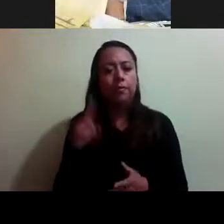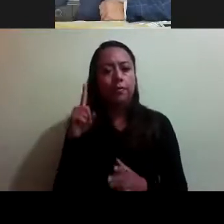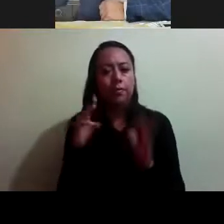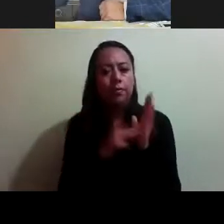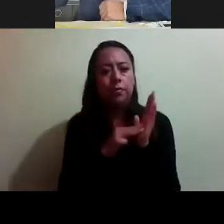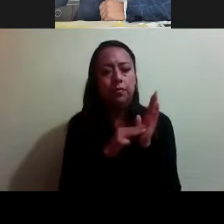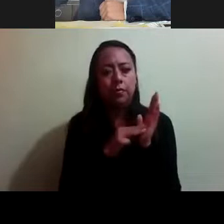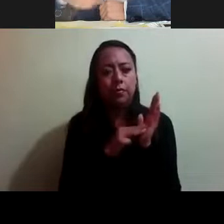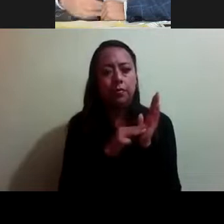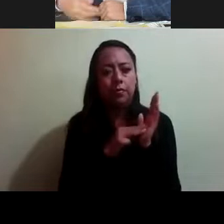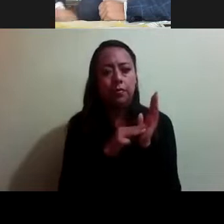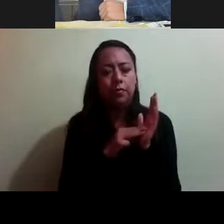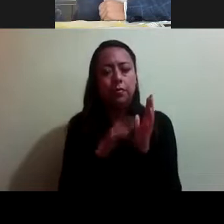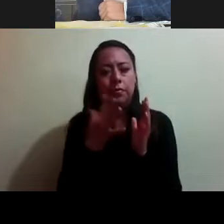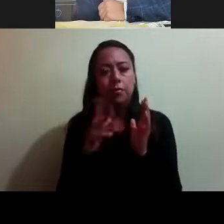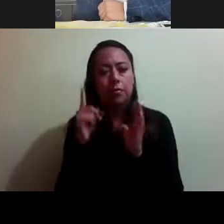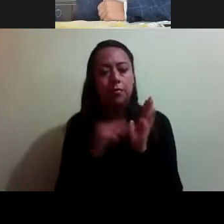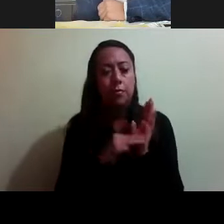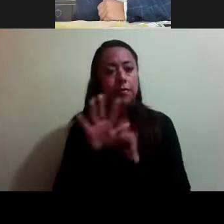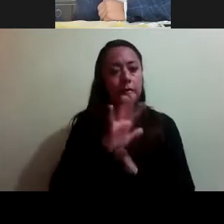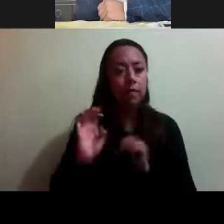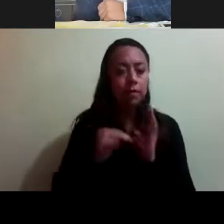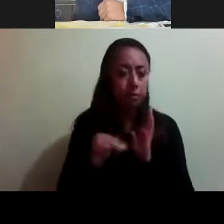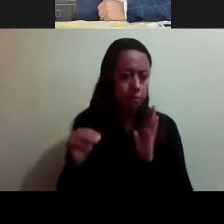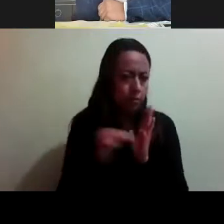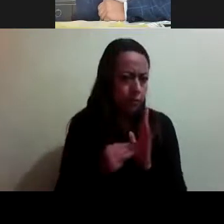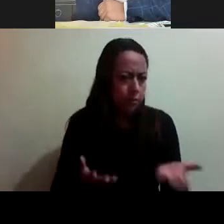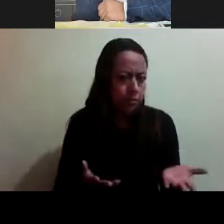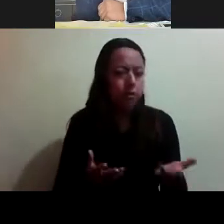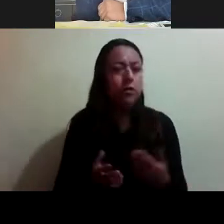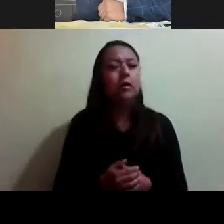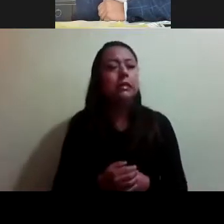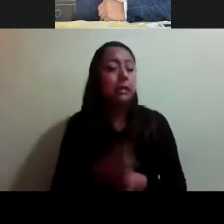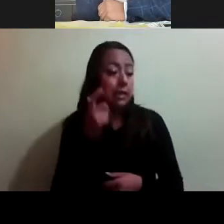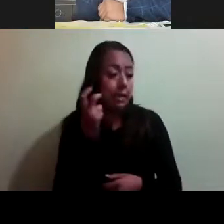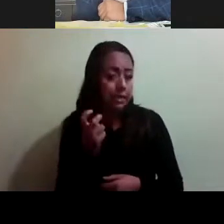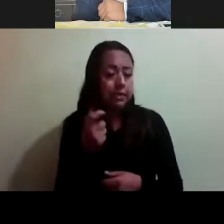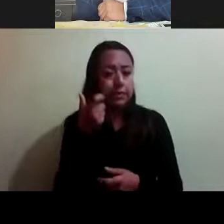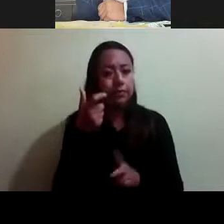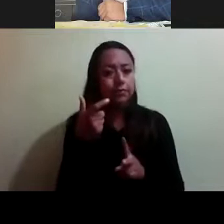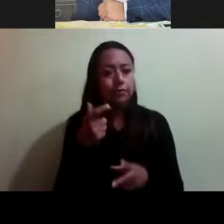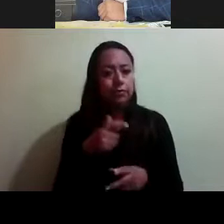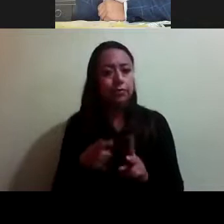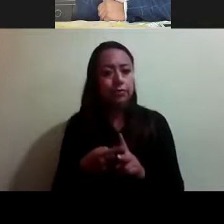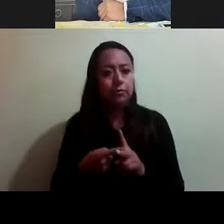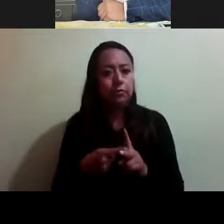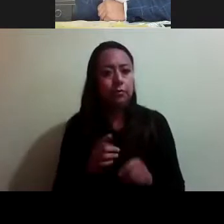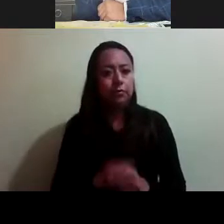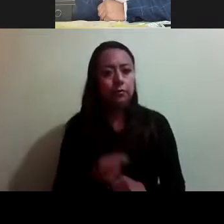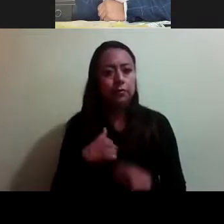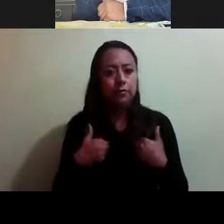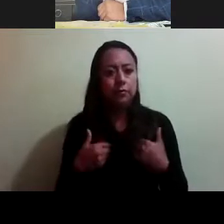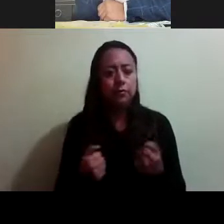pues prácticamente dejar en 1.500 millones, que entiendo sería el presupuesto, ya recortando lo que este año no tendríamos por